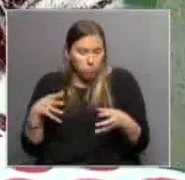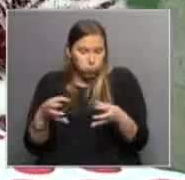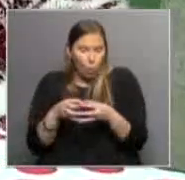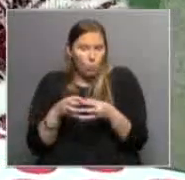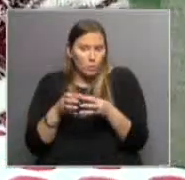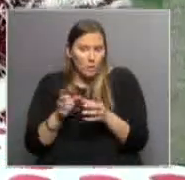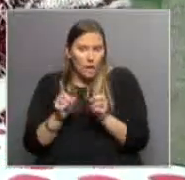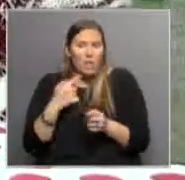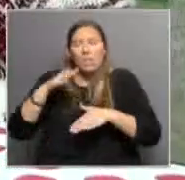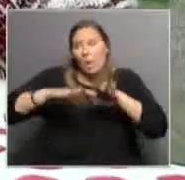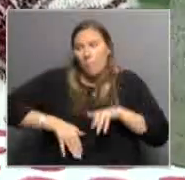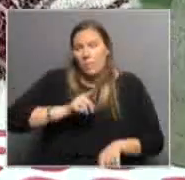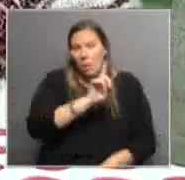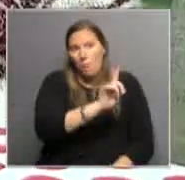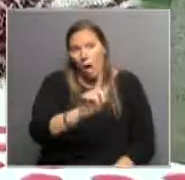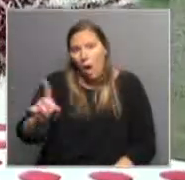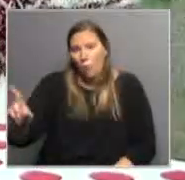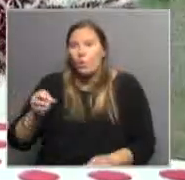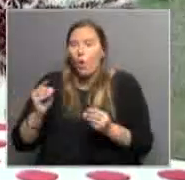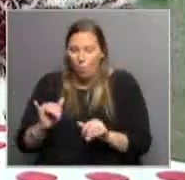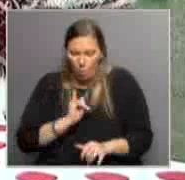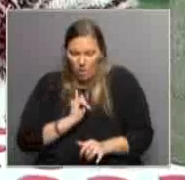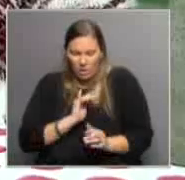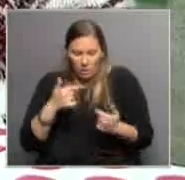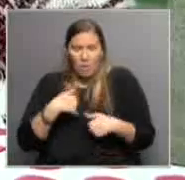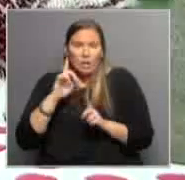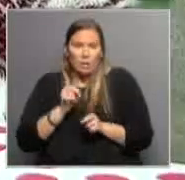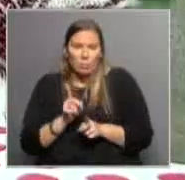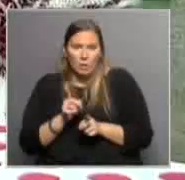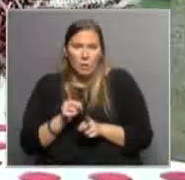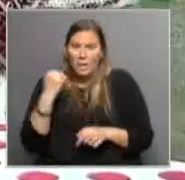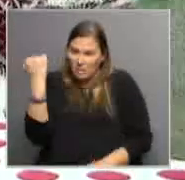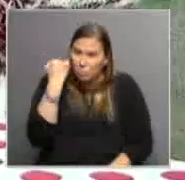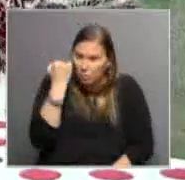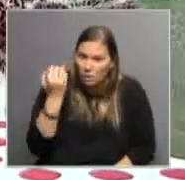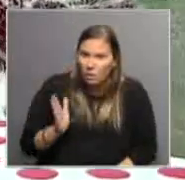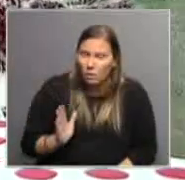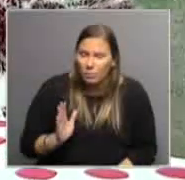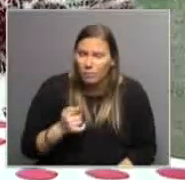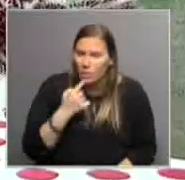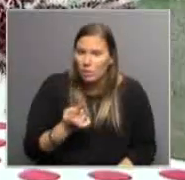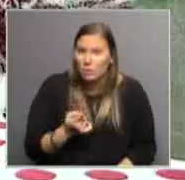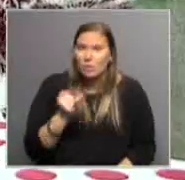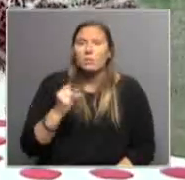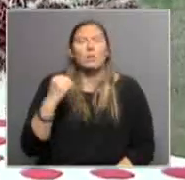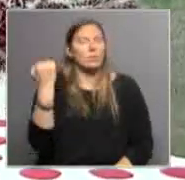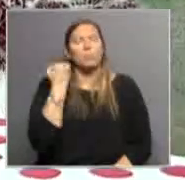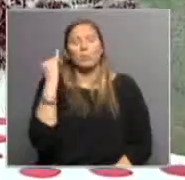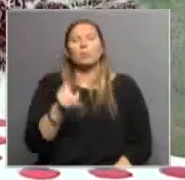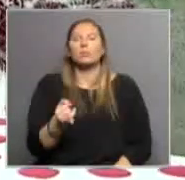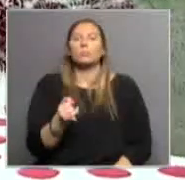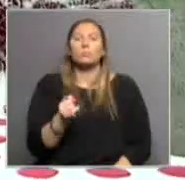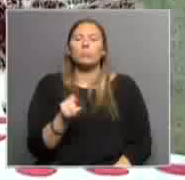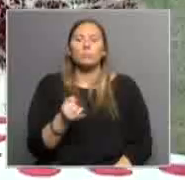comunidad? ¿Varía persona a persona cómo se percibe? Y en el fondo, ¿es importante? Sí, es